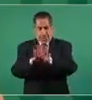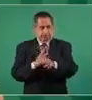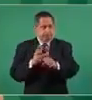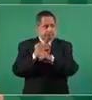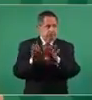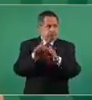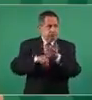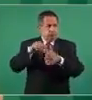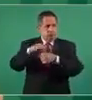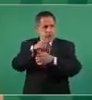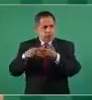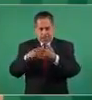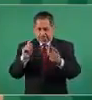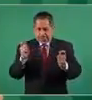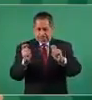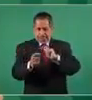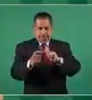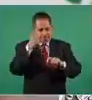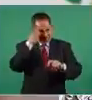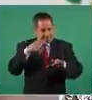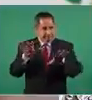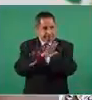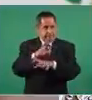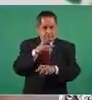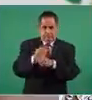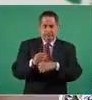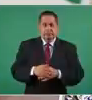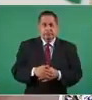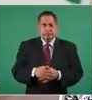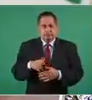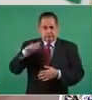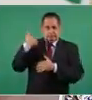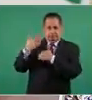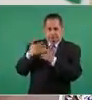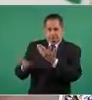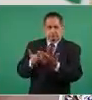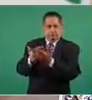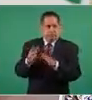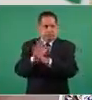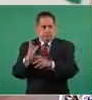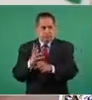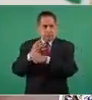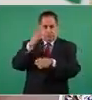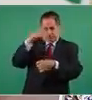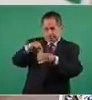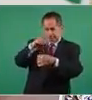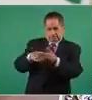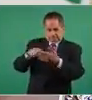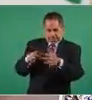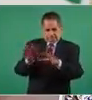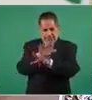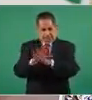En su momento vamos a presentar una iniciativa de reforma en lo electoral, porque sí